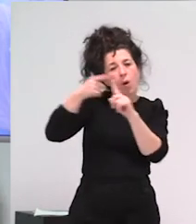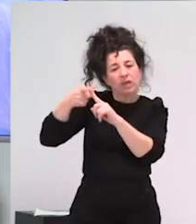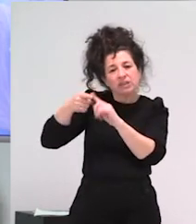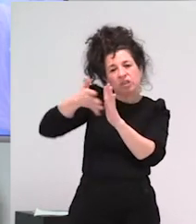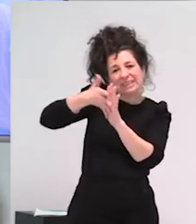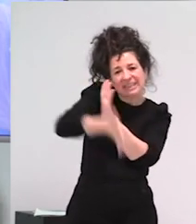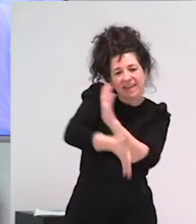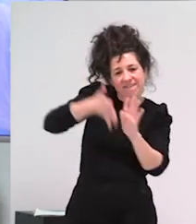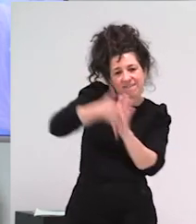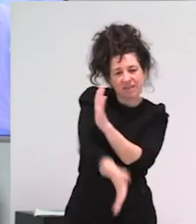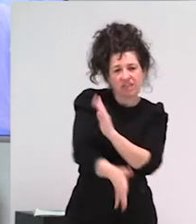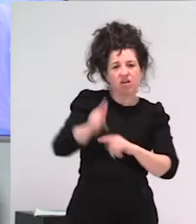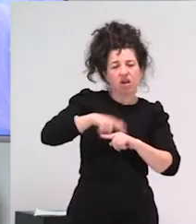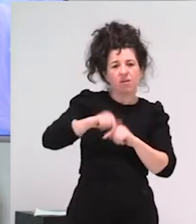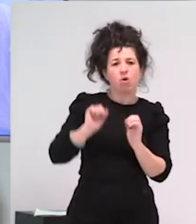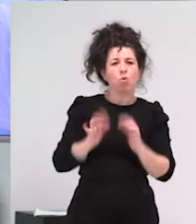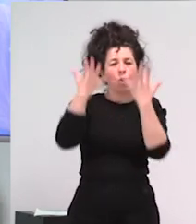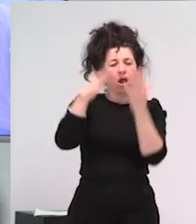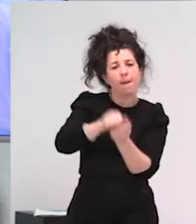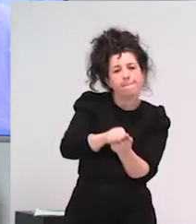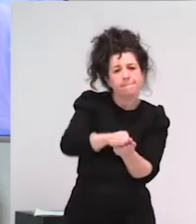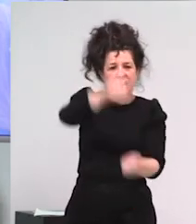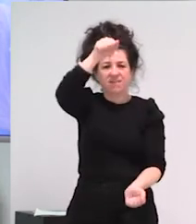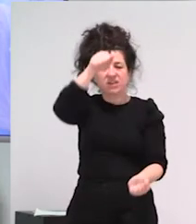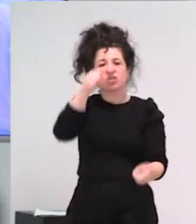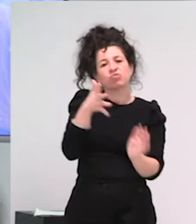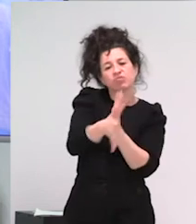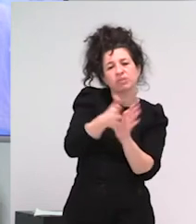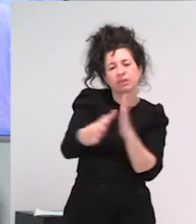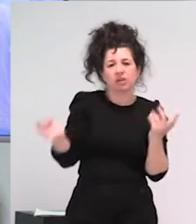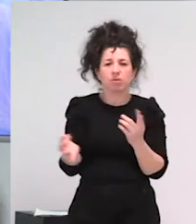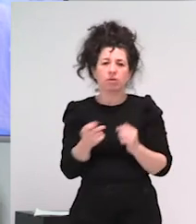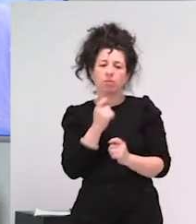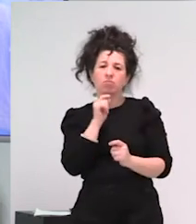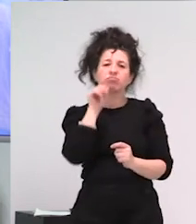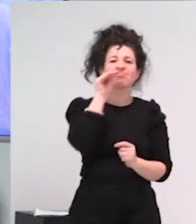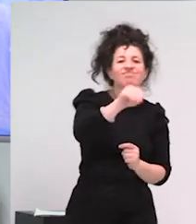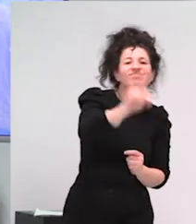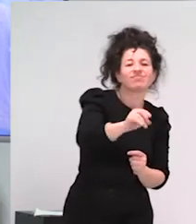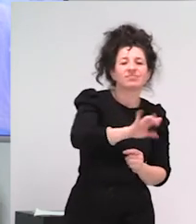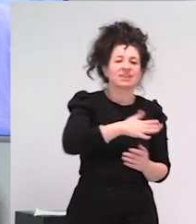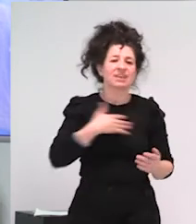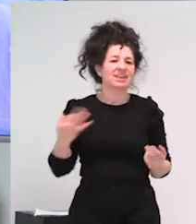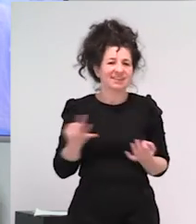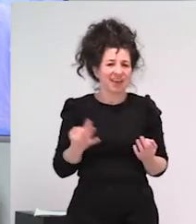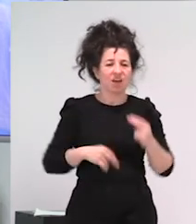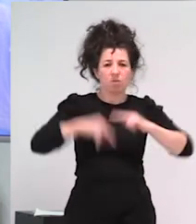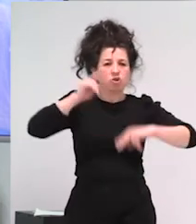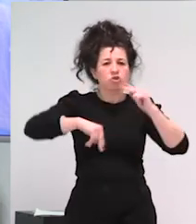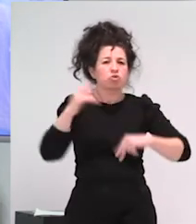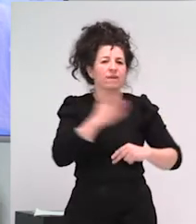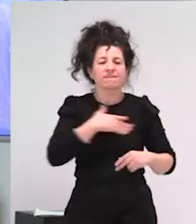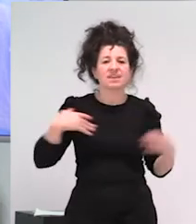qué quieres hablar en el manifiesto, con quién quieres interlocutar, a quién te diriges, qué quieres construir. Porque la huelga en